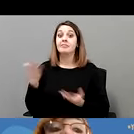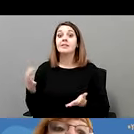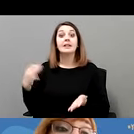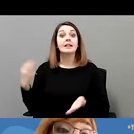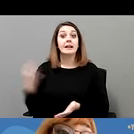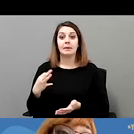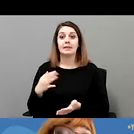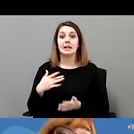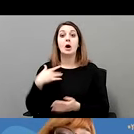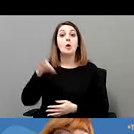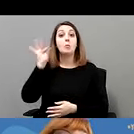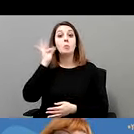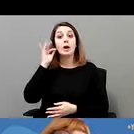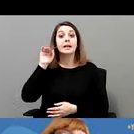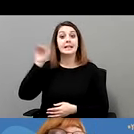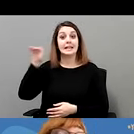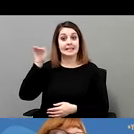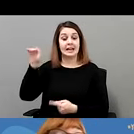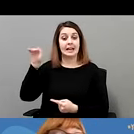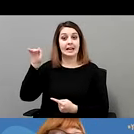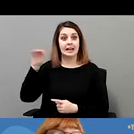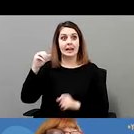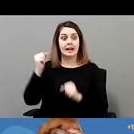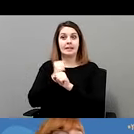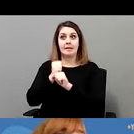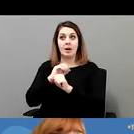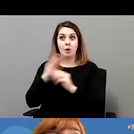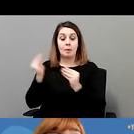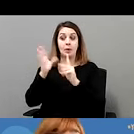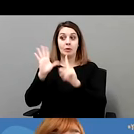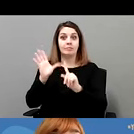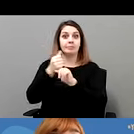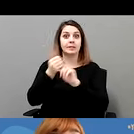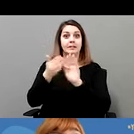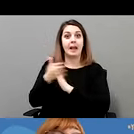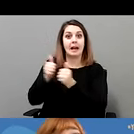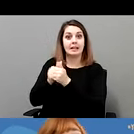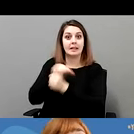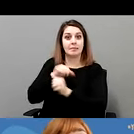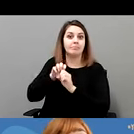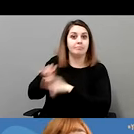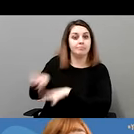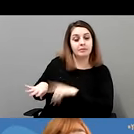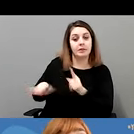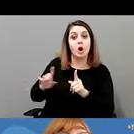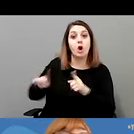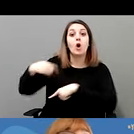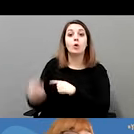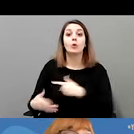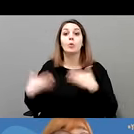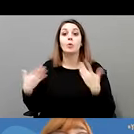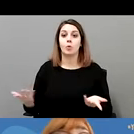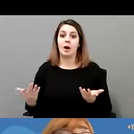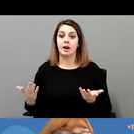Pues que cuando esas mujeres extranjeras encuentran un trabajo mejor, dejan la asistencia personal. ¿Qué consecuencias tiene eso?